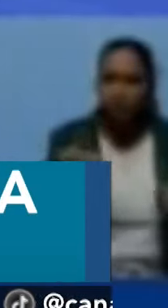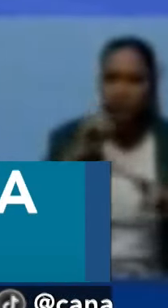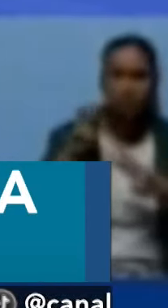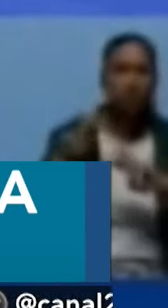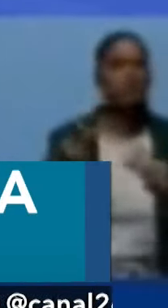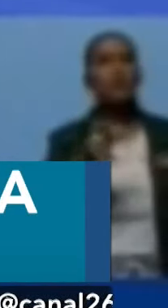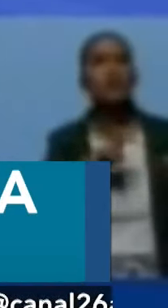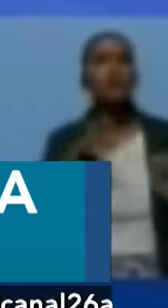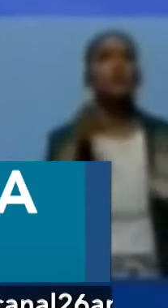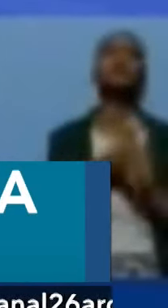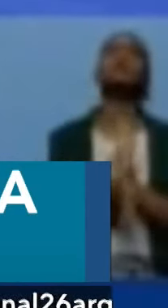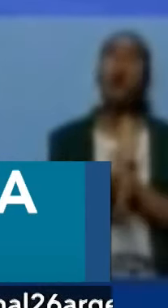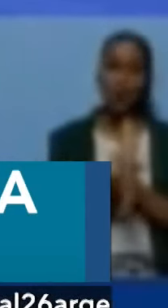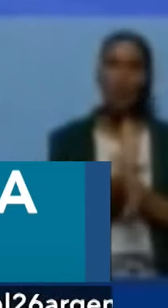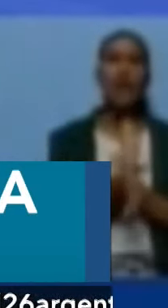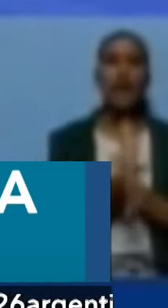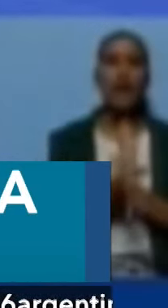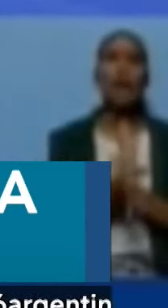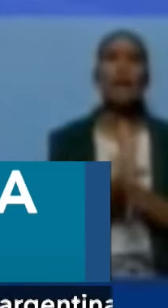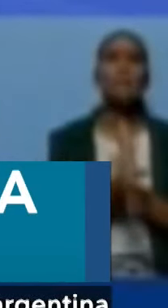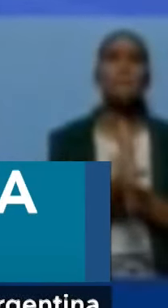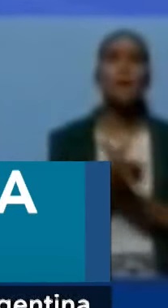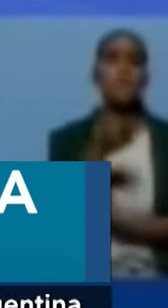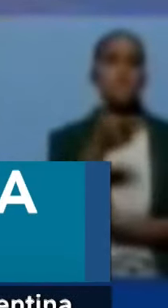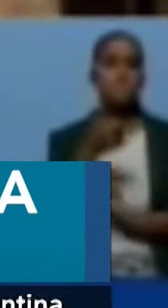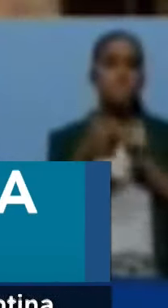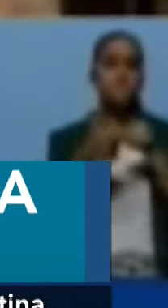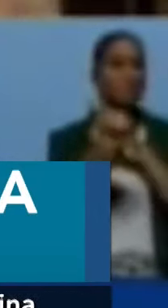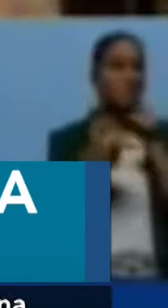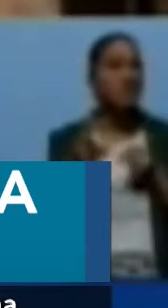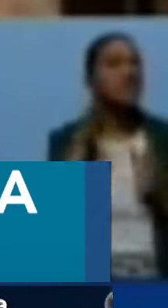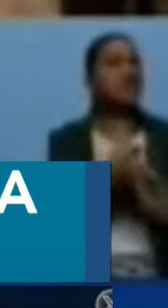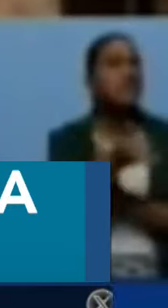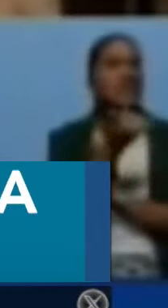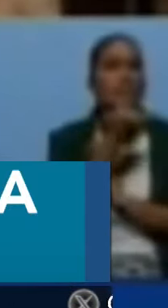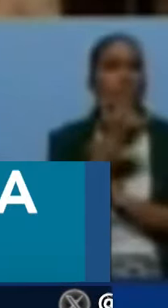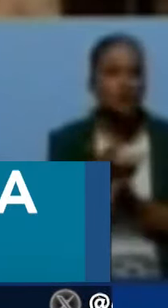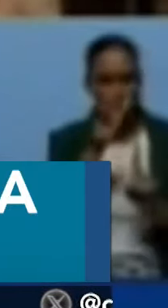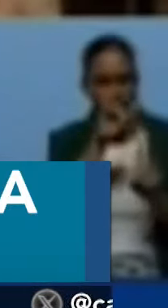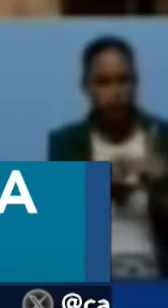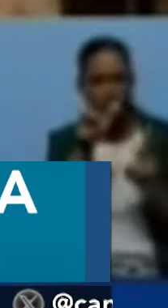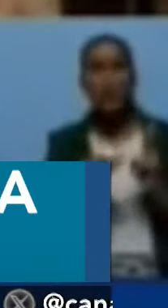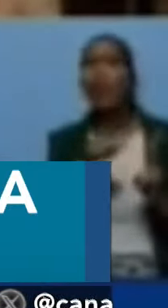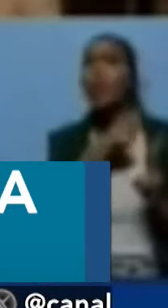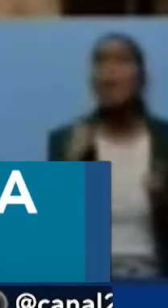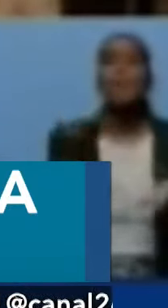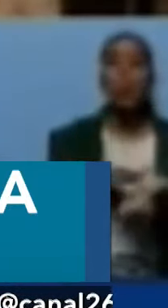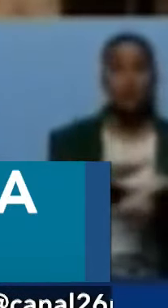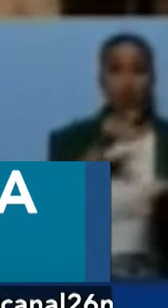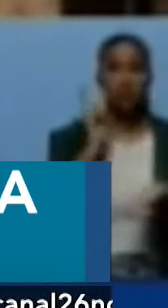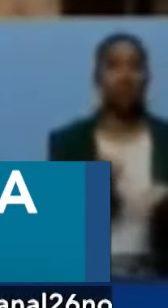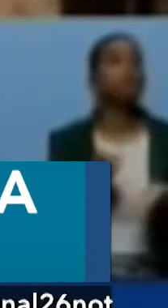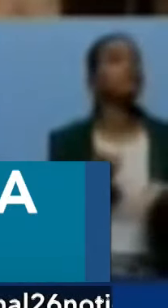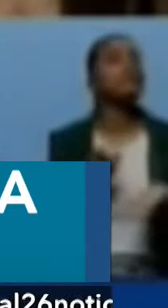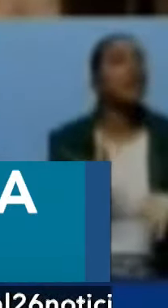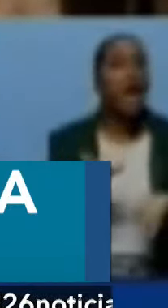en una entrevista y explicó que la salida de González supone un cambio en el proceso judicial abierto en su contra